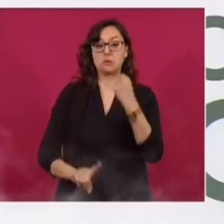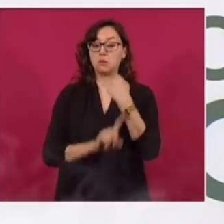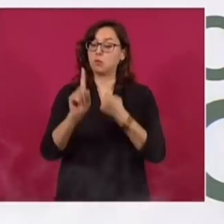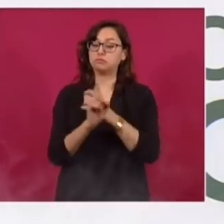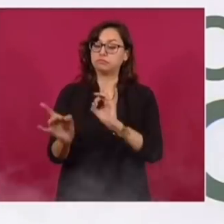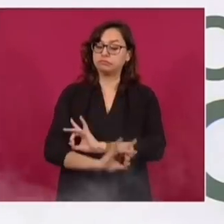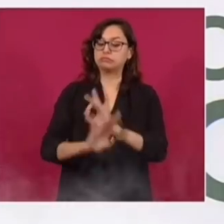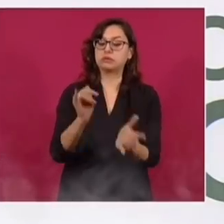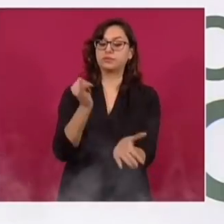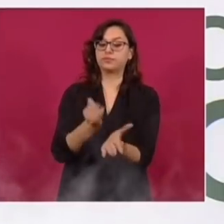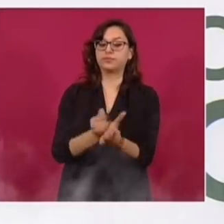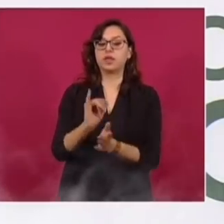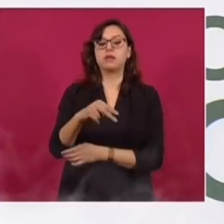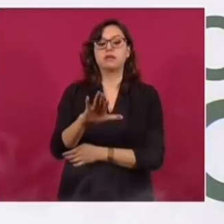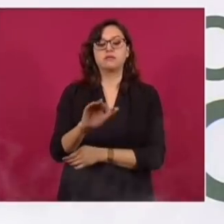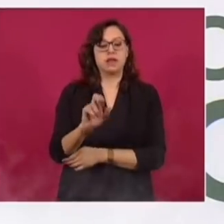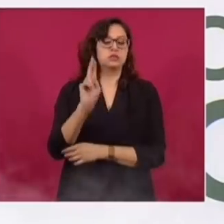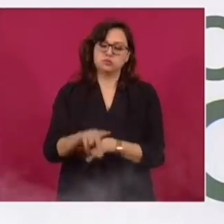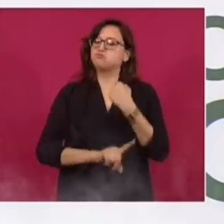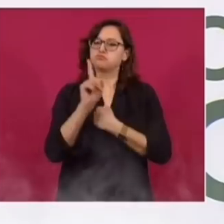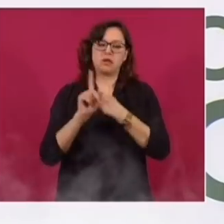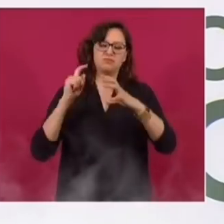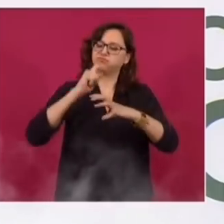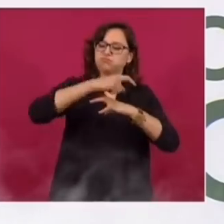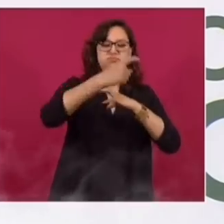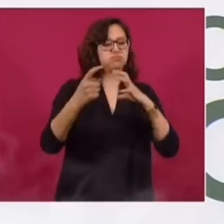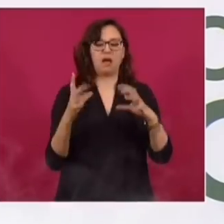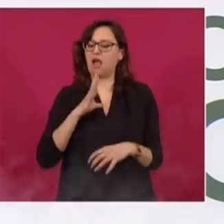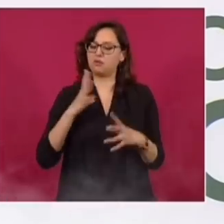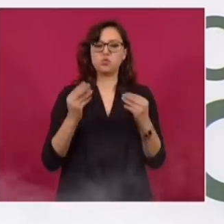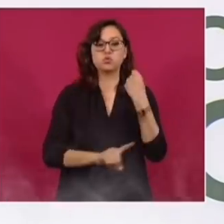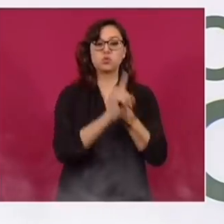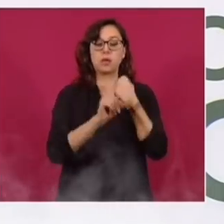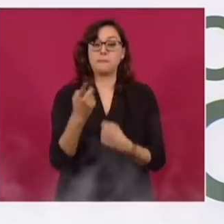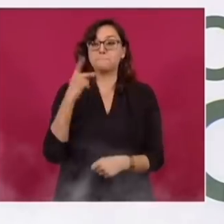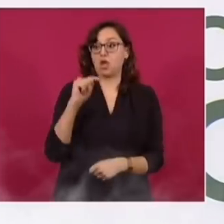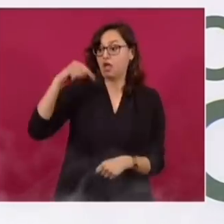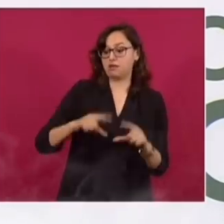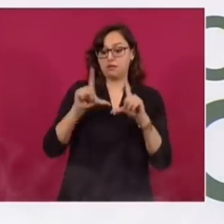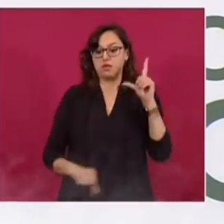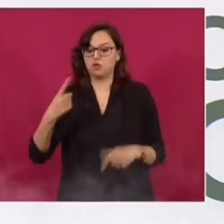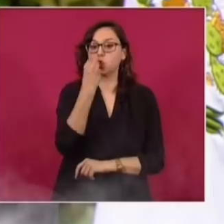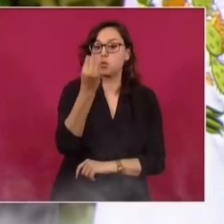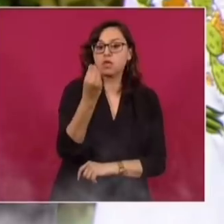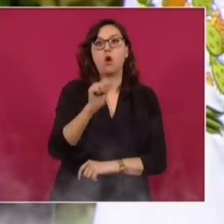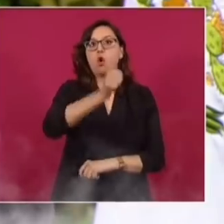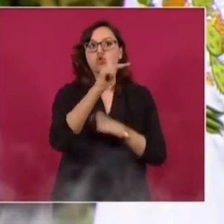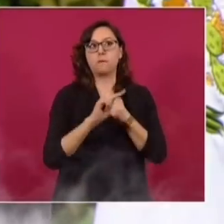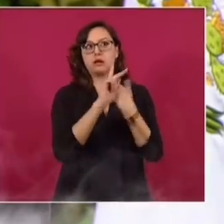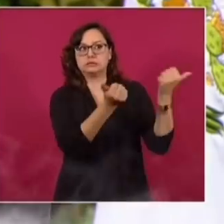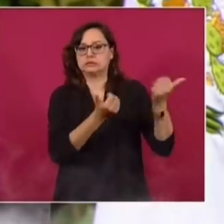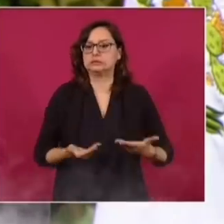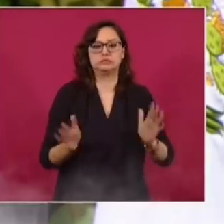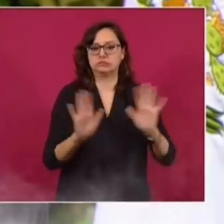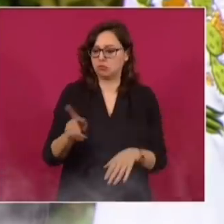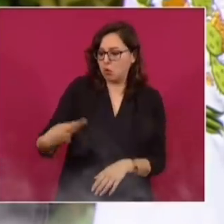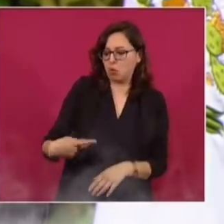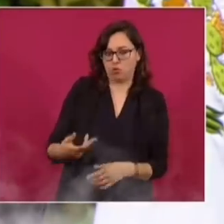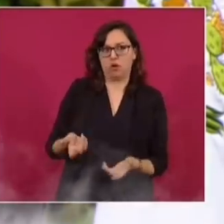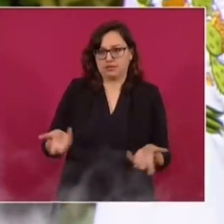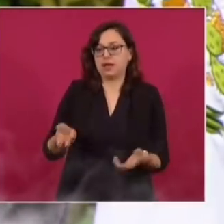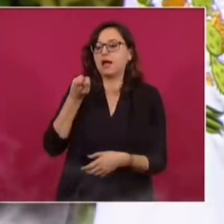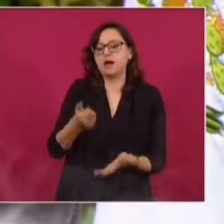nosotros hemos podido evitar su desbordamiento con la autosuficiencia y el control de precios de los energéticos es un hecho que los precios de garantía